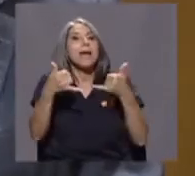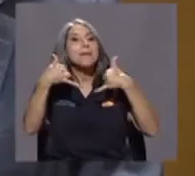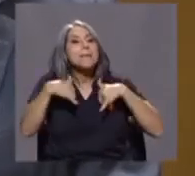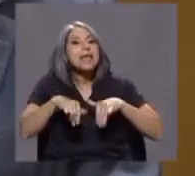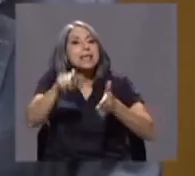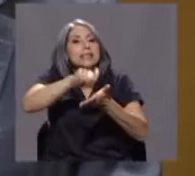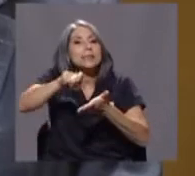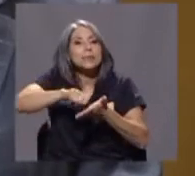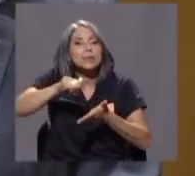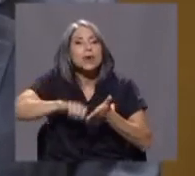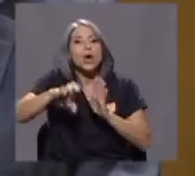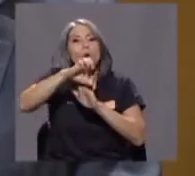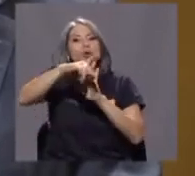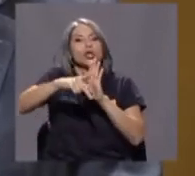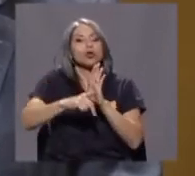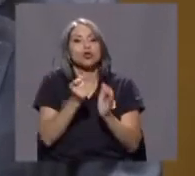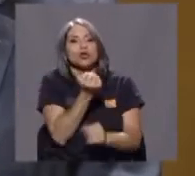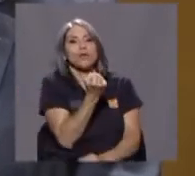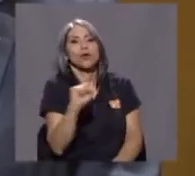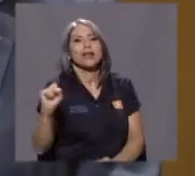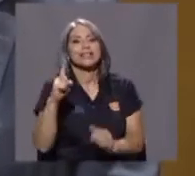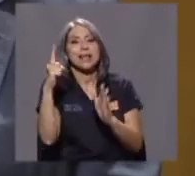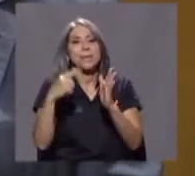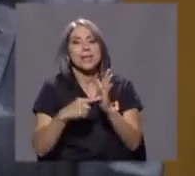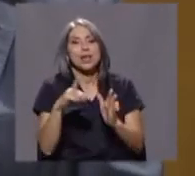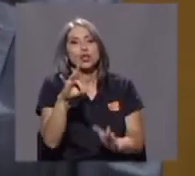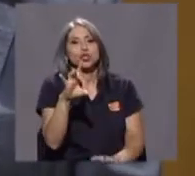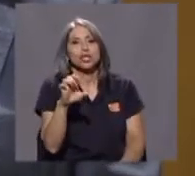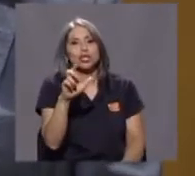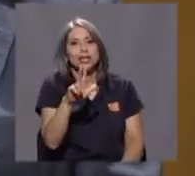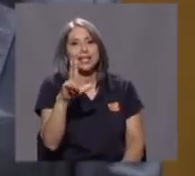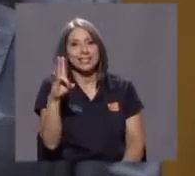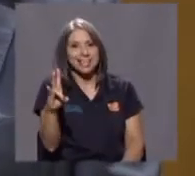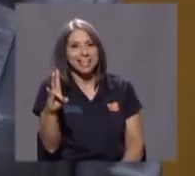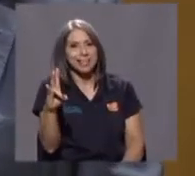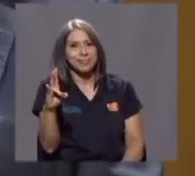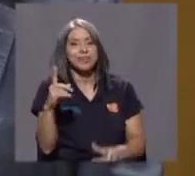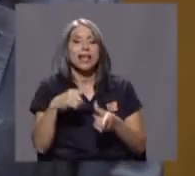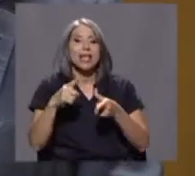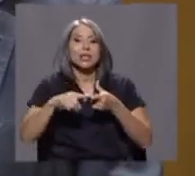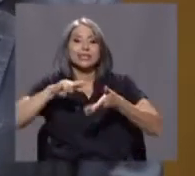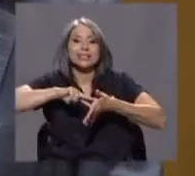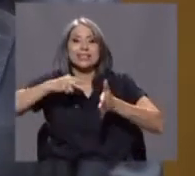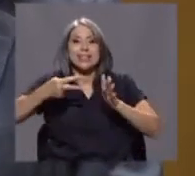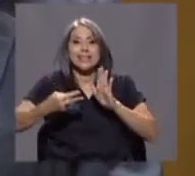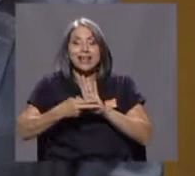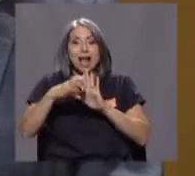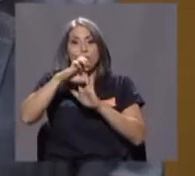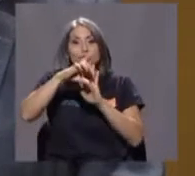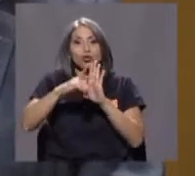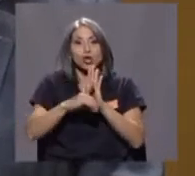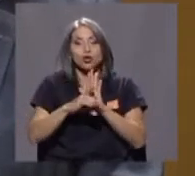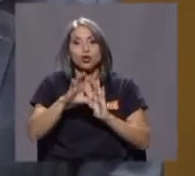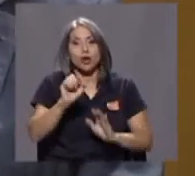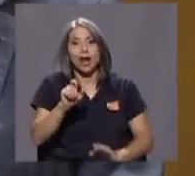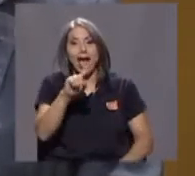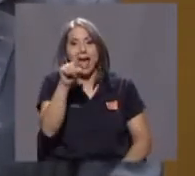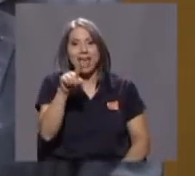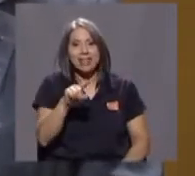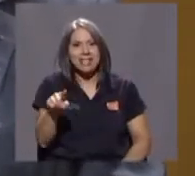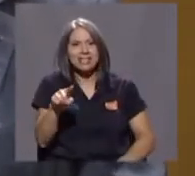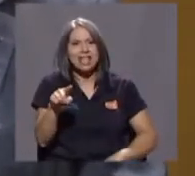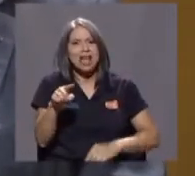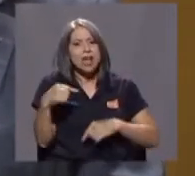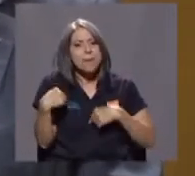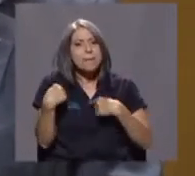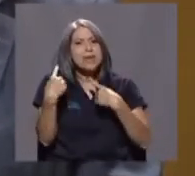Constitución Revolucionaria de 1837, por lo que la vigencia de la Constitución de Cádiz se dio en